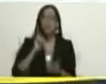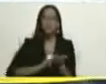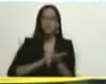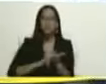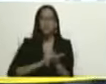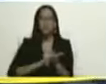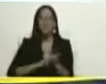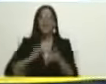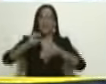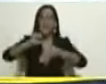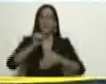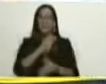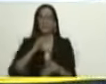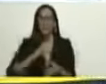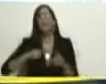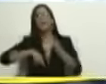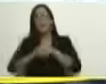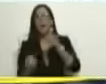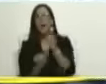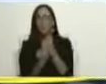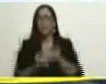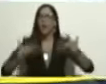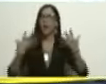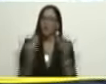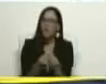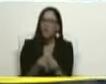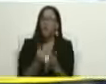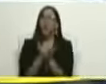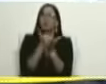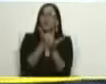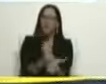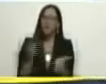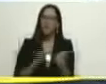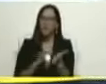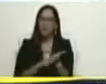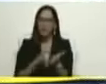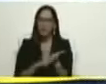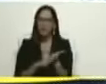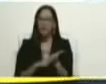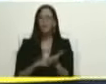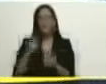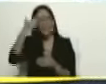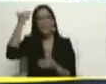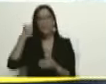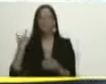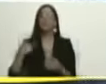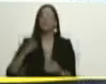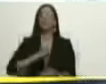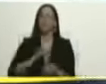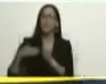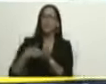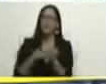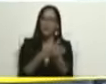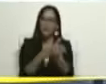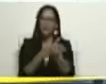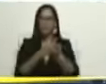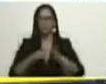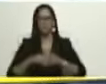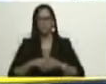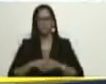el Caribe vayamos a abrazarla, acompañarla, ayudarla verdaderamente para que Haití tome su propio camino y su propio